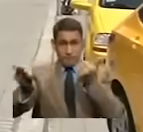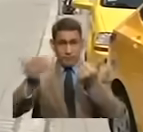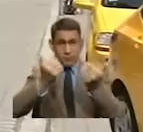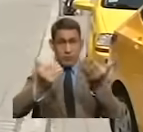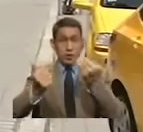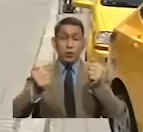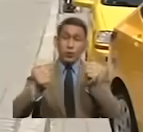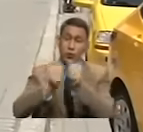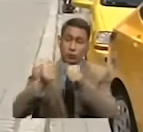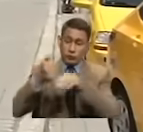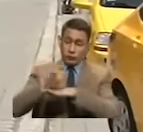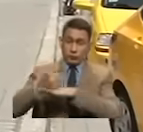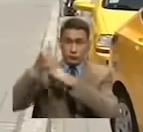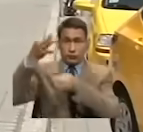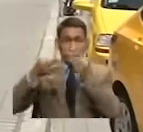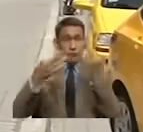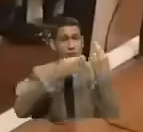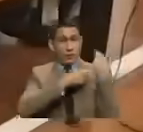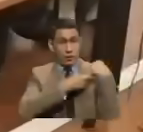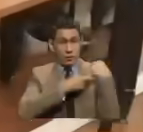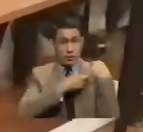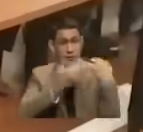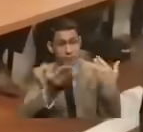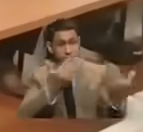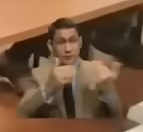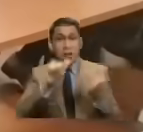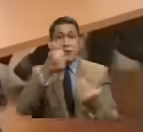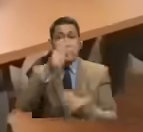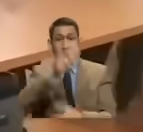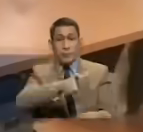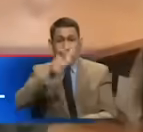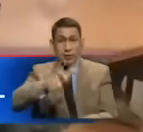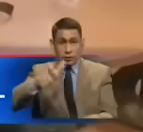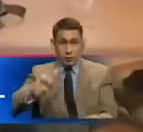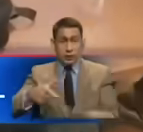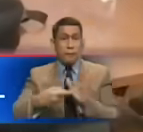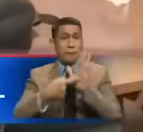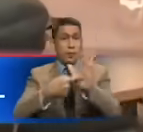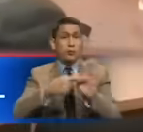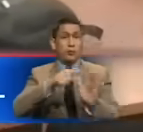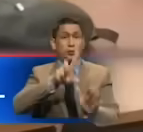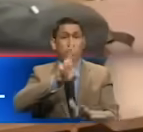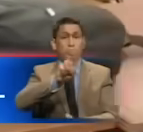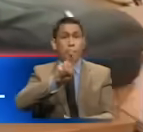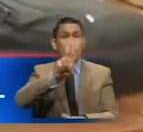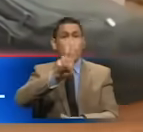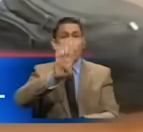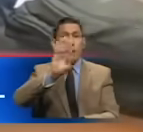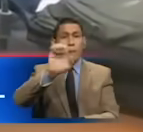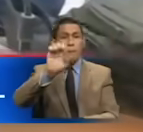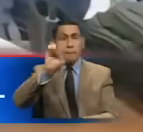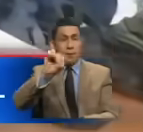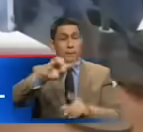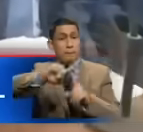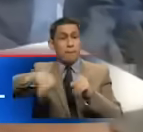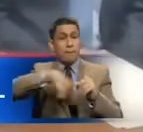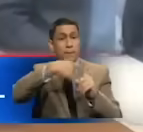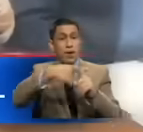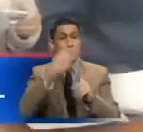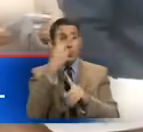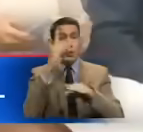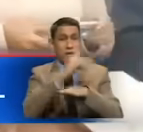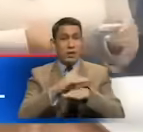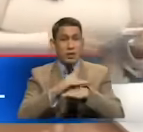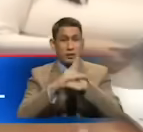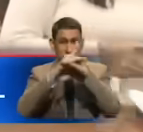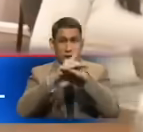la jueza a cargo de esta causa a los 10 procesados, entre ellos Rubén Cherras y así también otros dos directores del Instituto